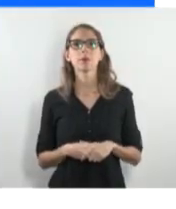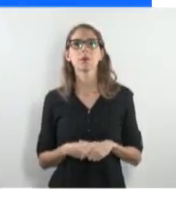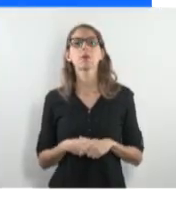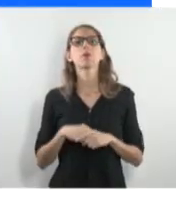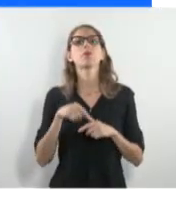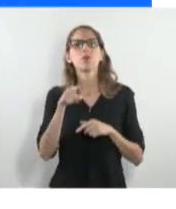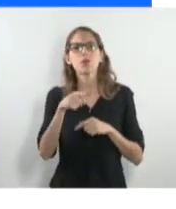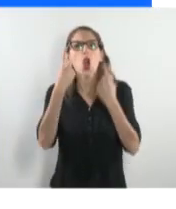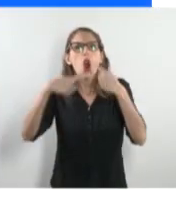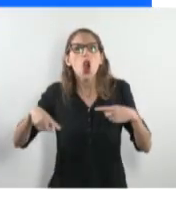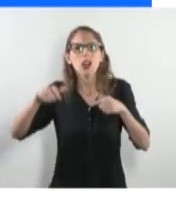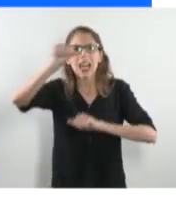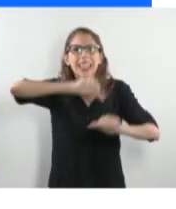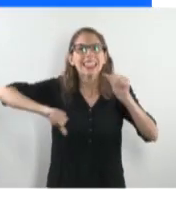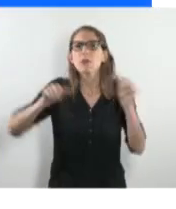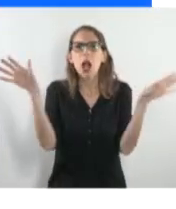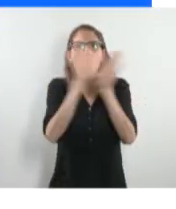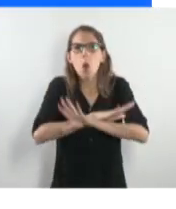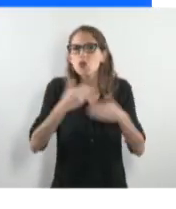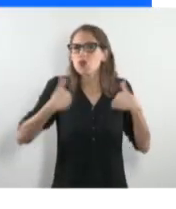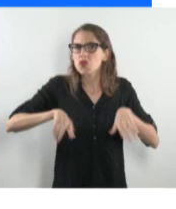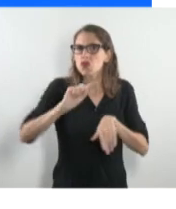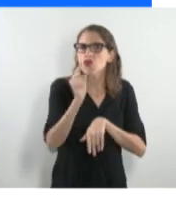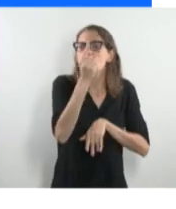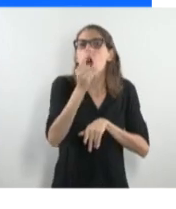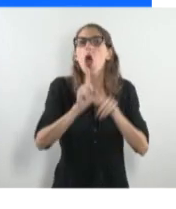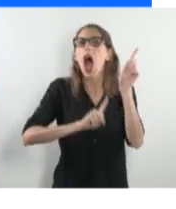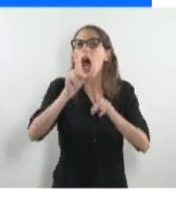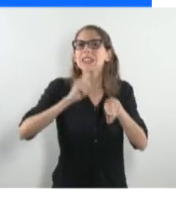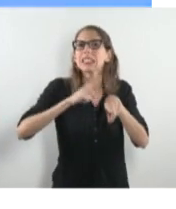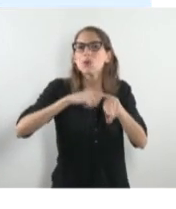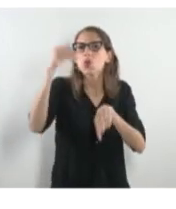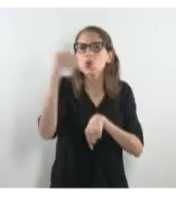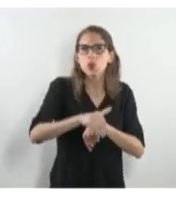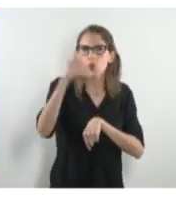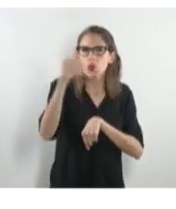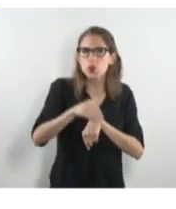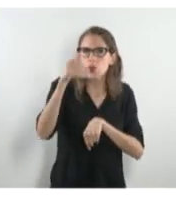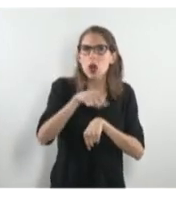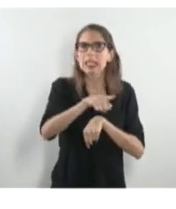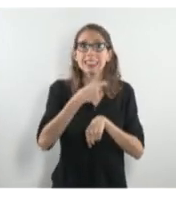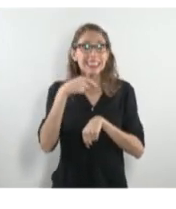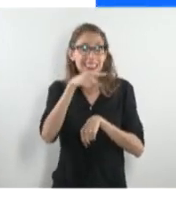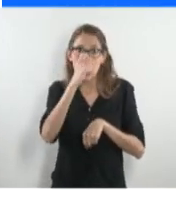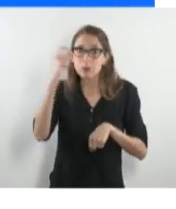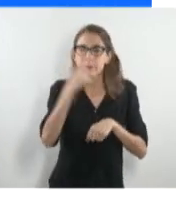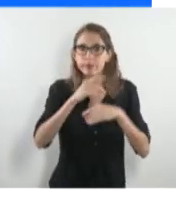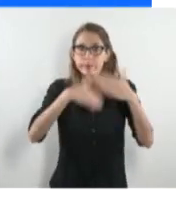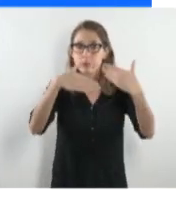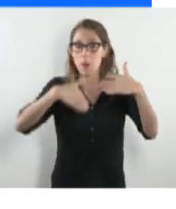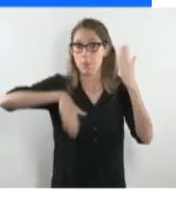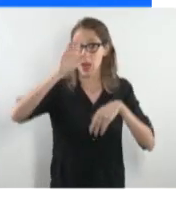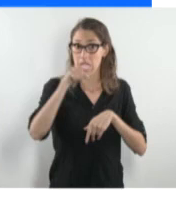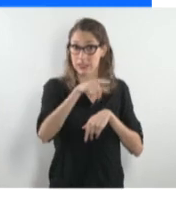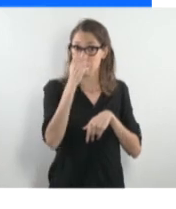Muchas reacciones químicas espontáneas transcurren a una velocidad muy baja. Para acelerar la velocidad de una reacción, se